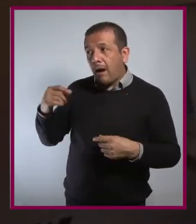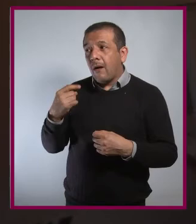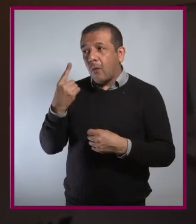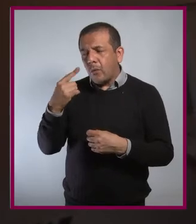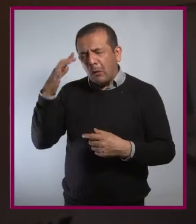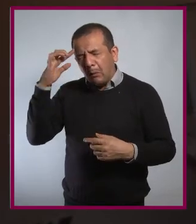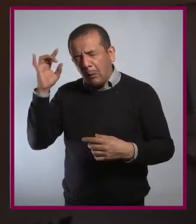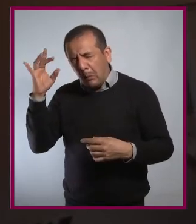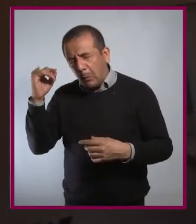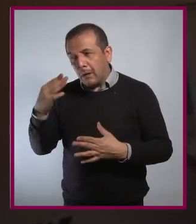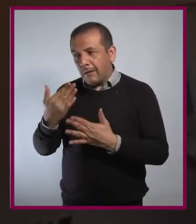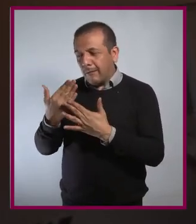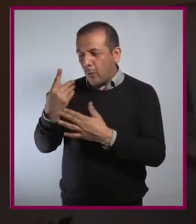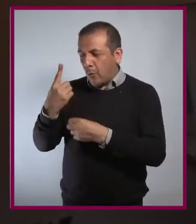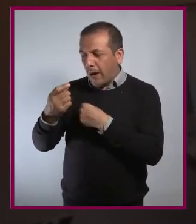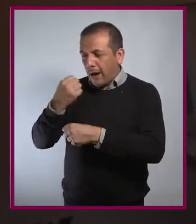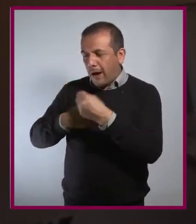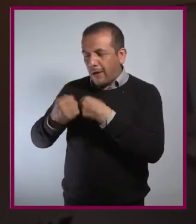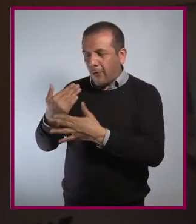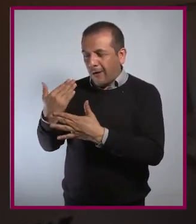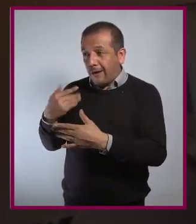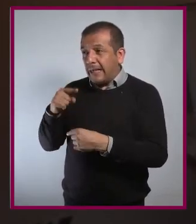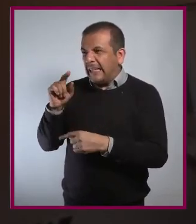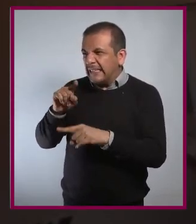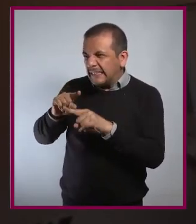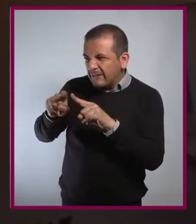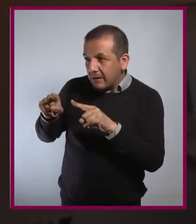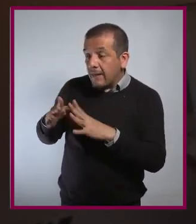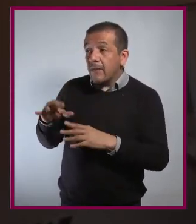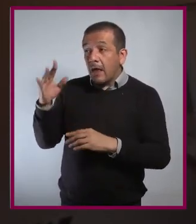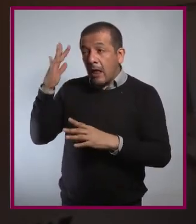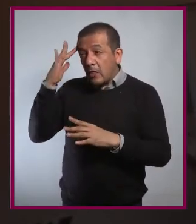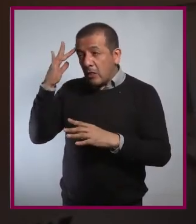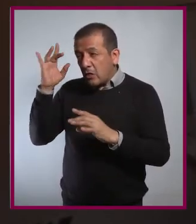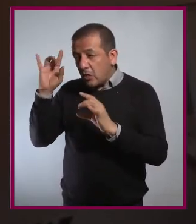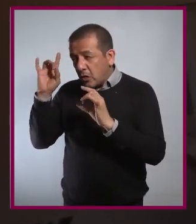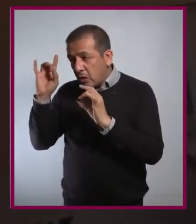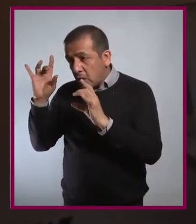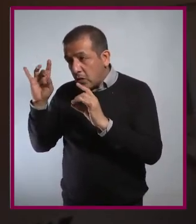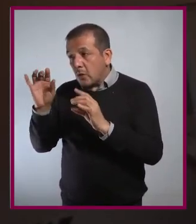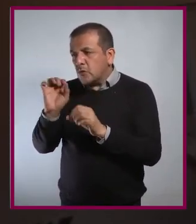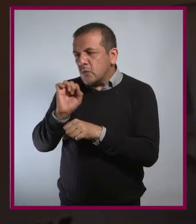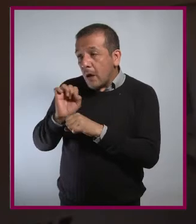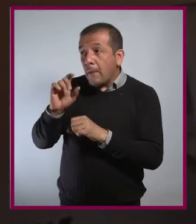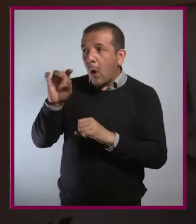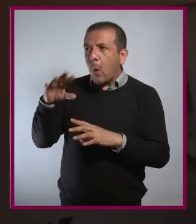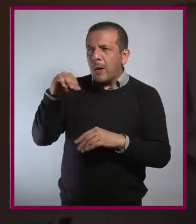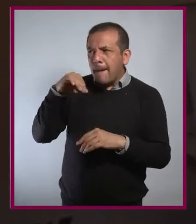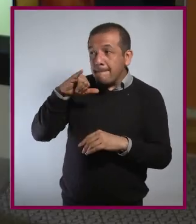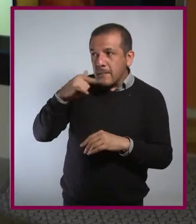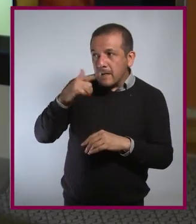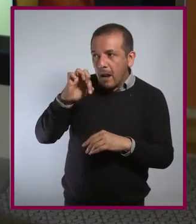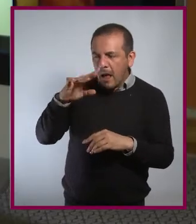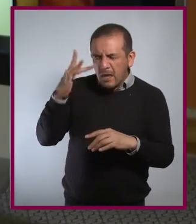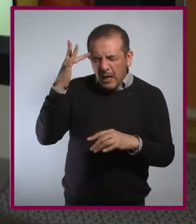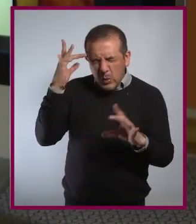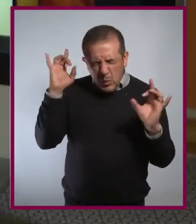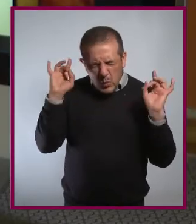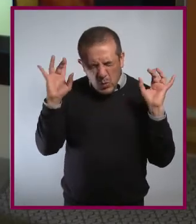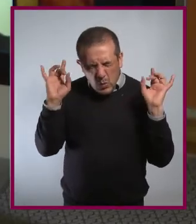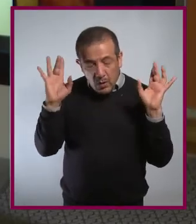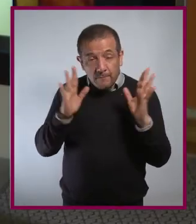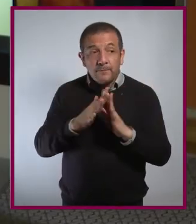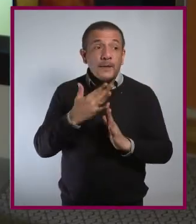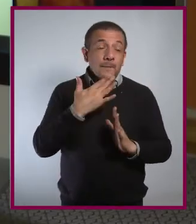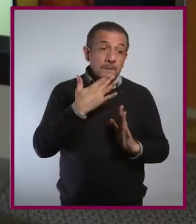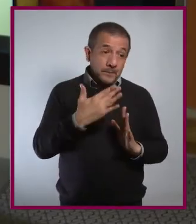en el último año. ¿Cuál es la diferencia entre un dolor de cabeza leve y una migraña? ¿Cómo podemos identificarlos? Bueno,